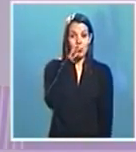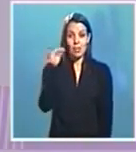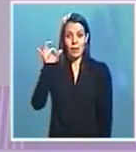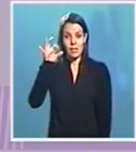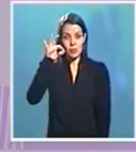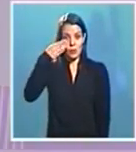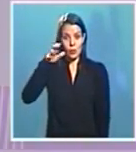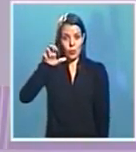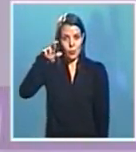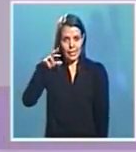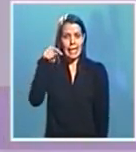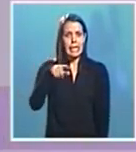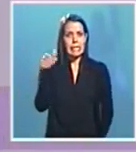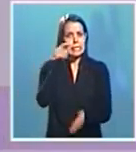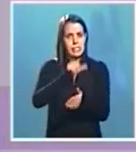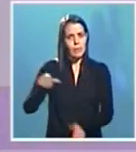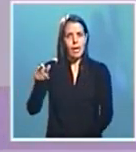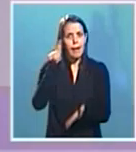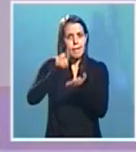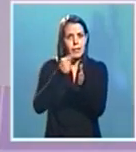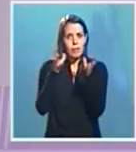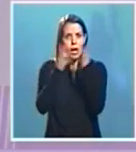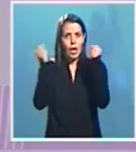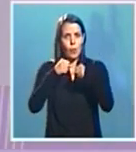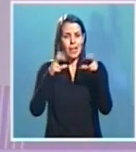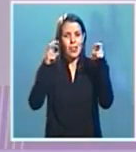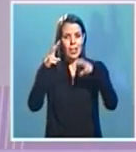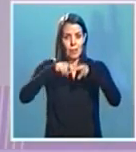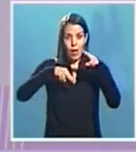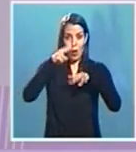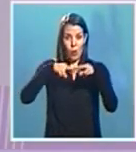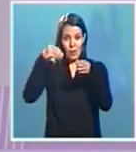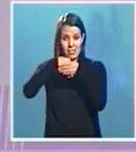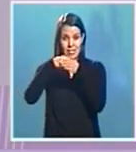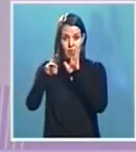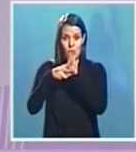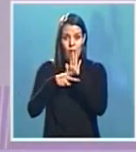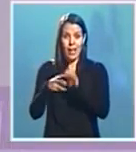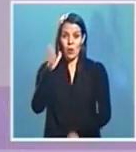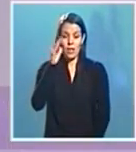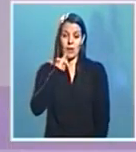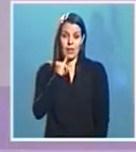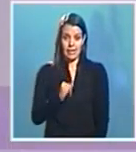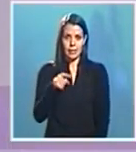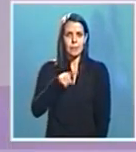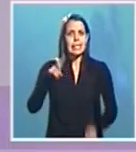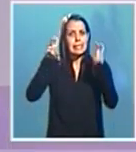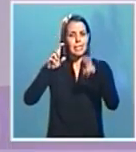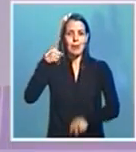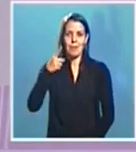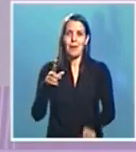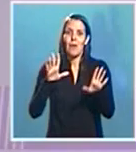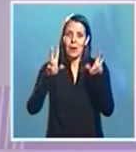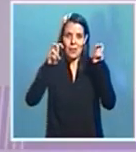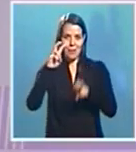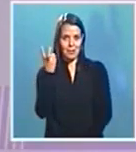Sober pecharon esta semana o acordo sobre as obras que van a cometer coas axudas do canon hidroeléctrico. Este é o primeiro asunto que abordaremos esta semana, pero